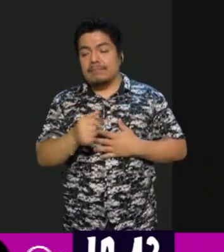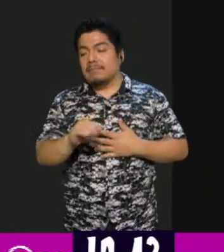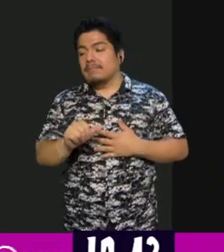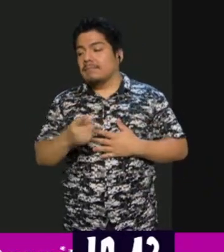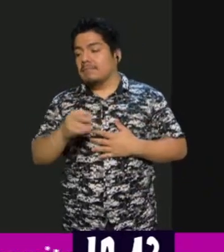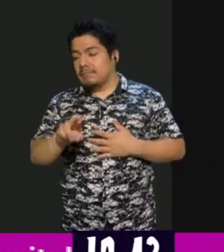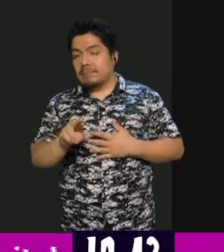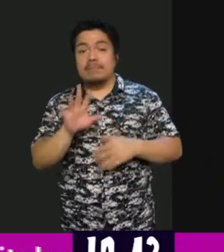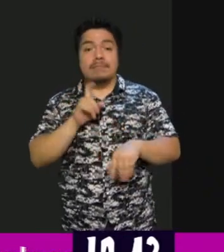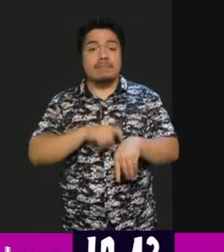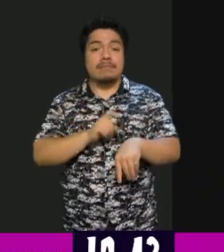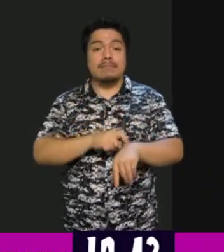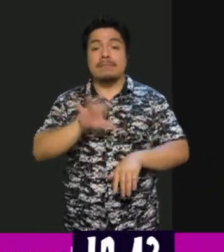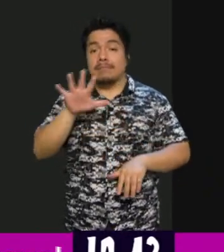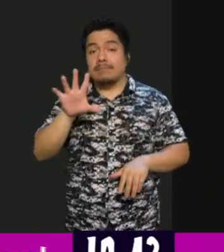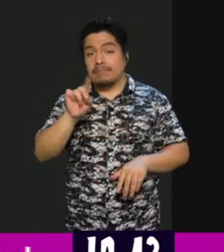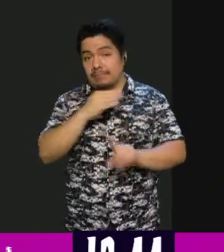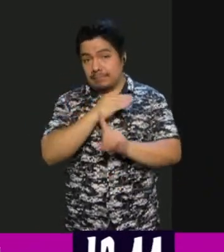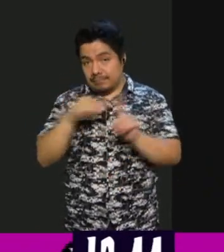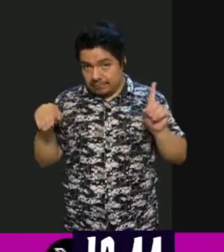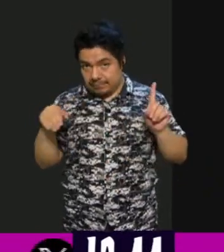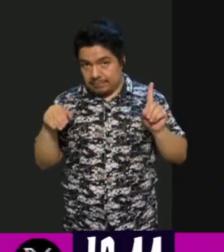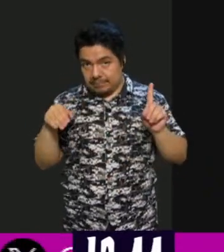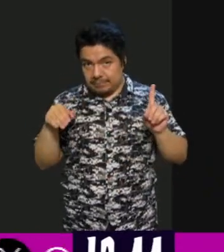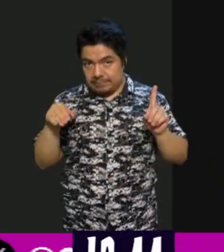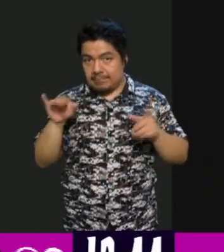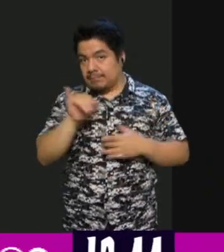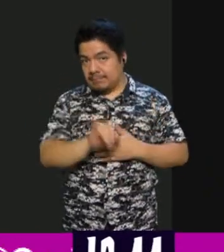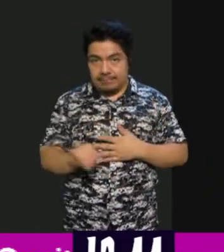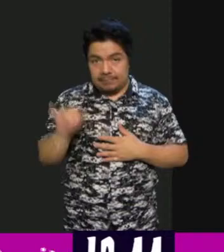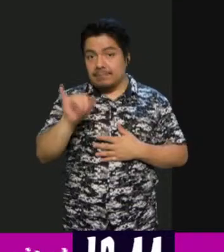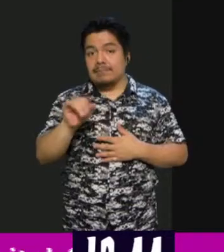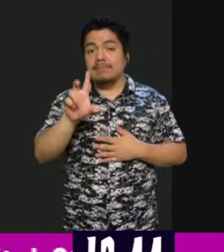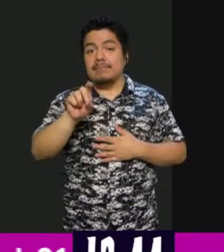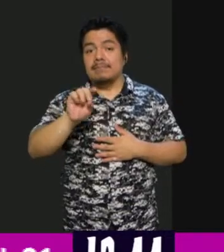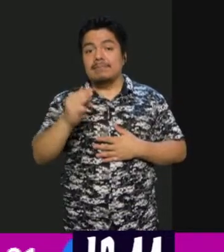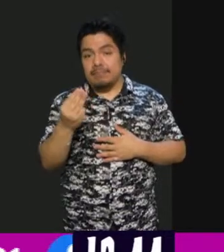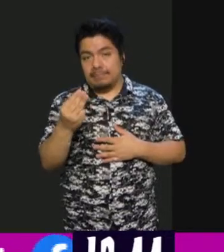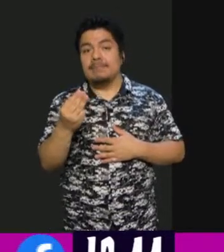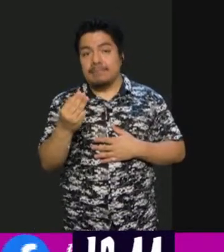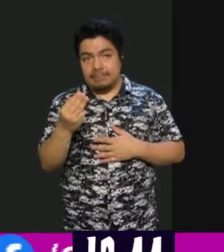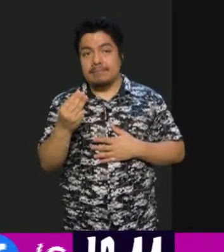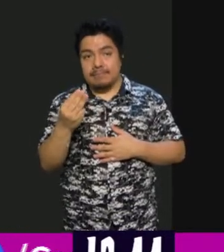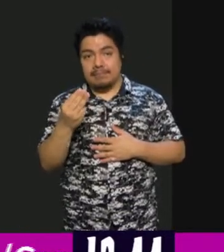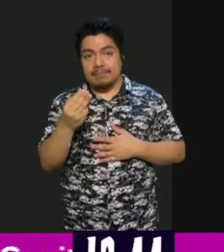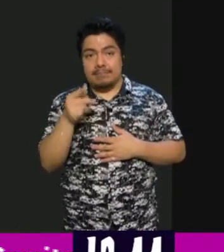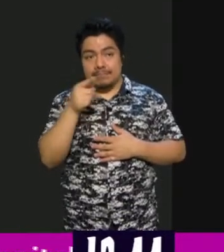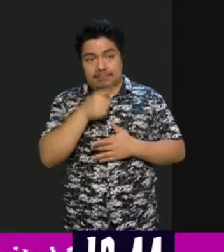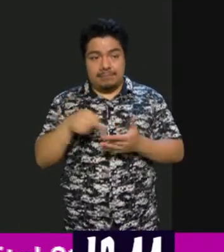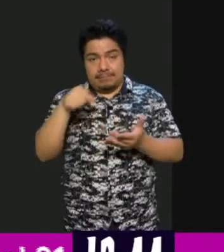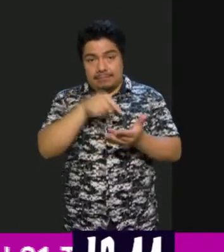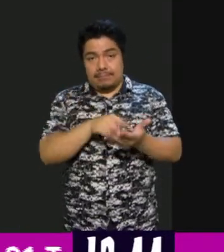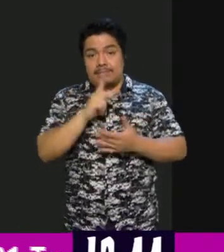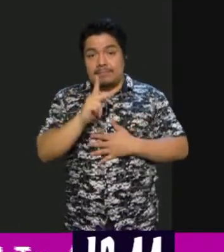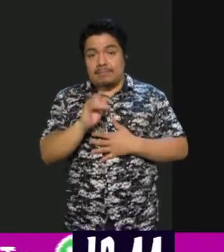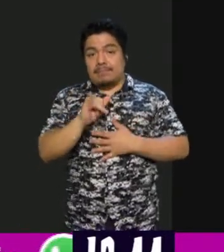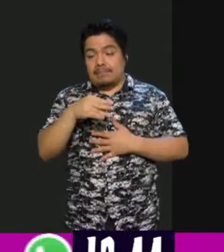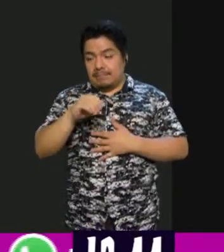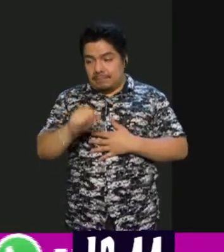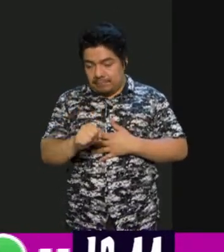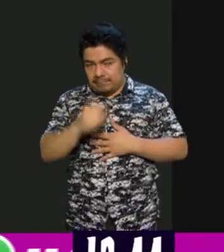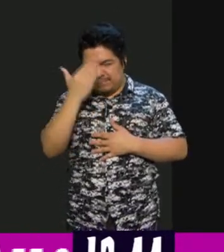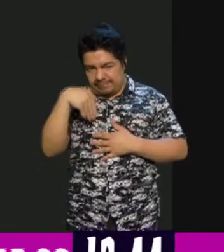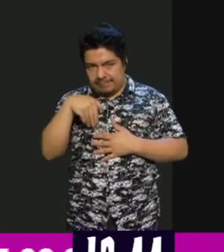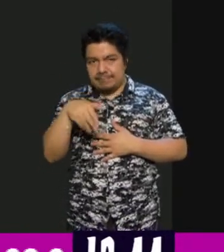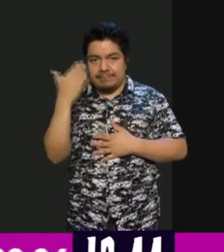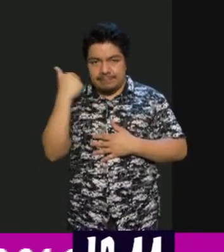las 5:30 de la tarde, este jueves 30 de mayo, 5:30 en el Complejo de Los Pinos, lo que fue la residencia